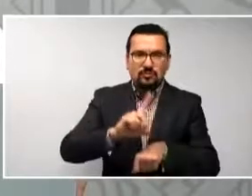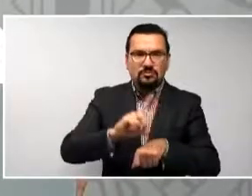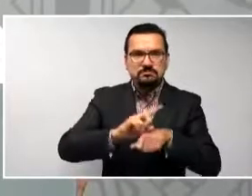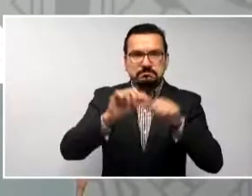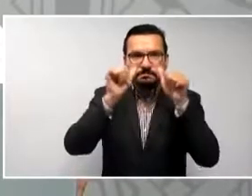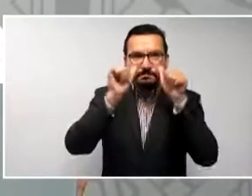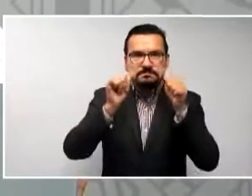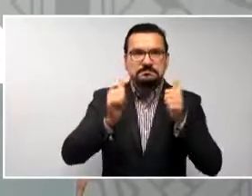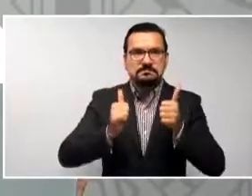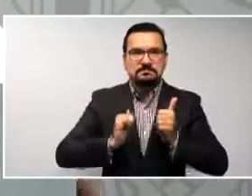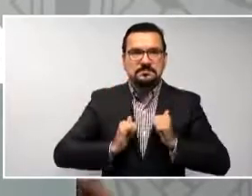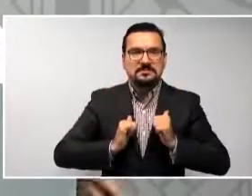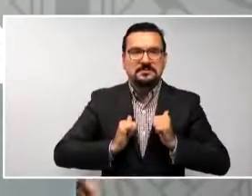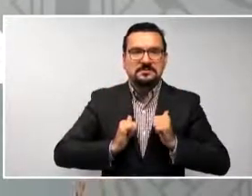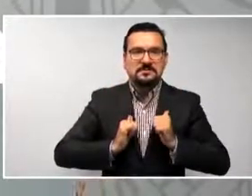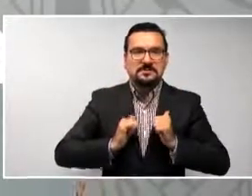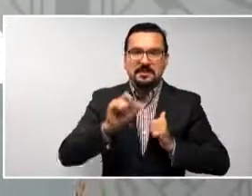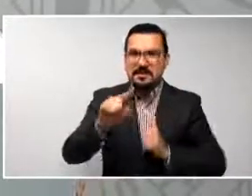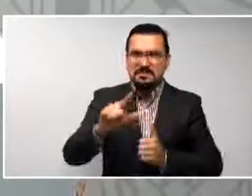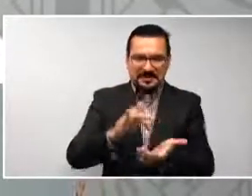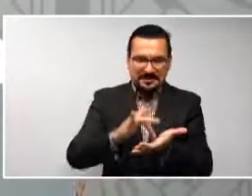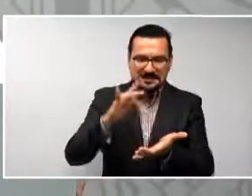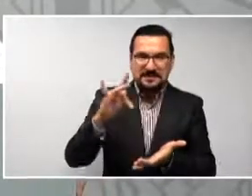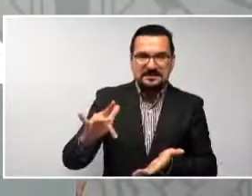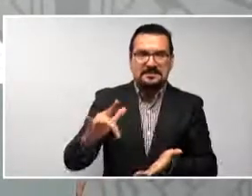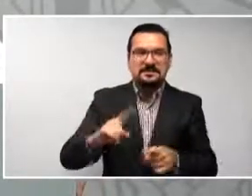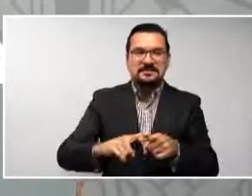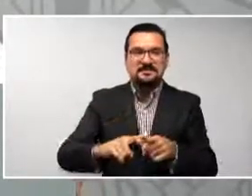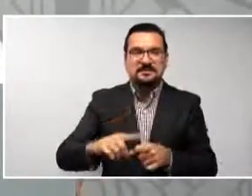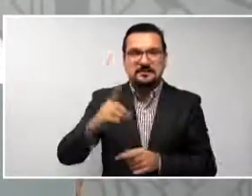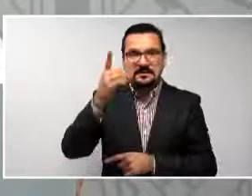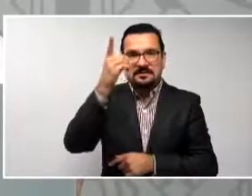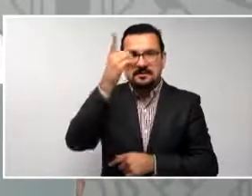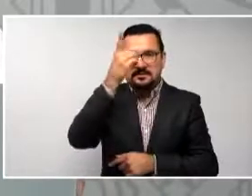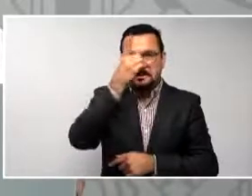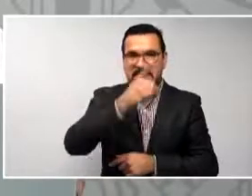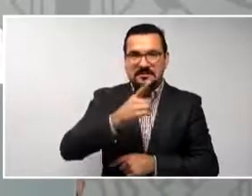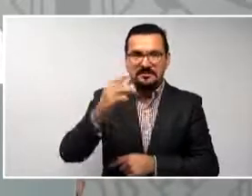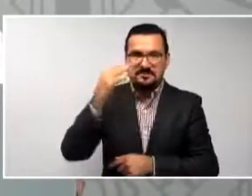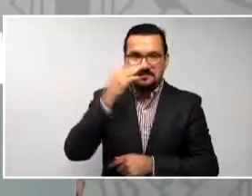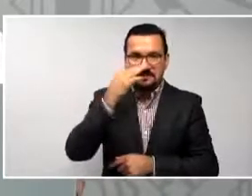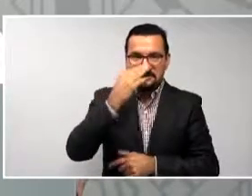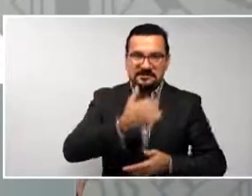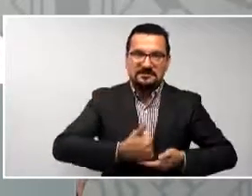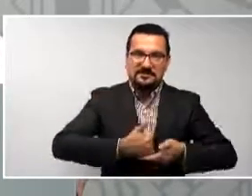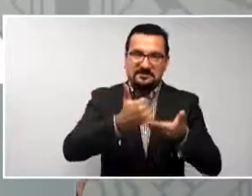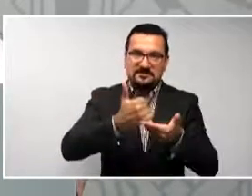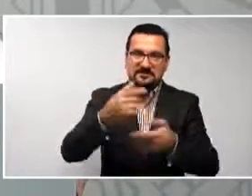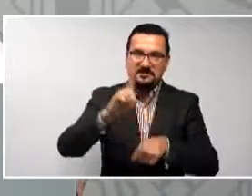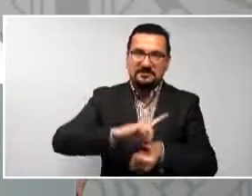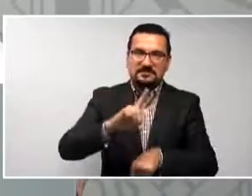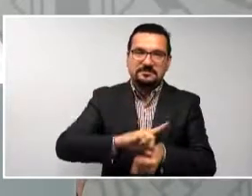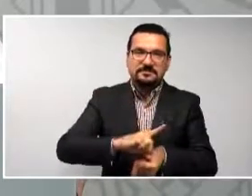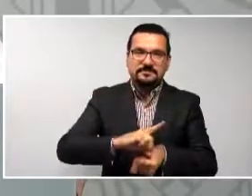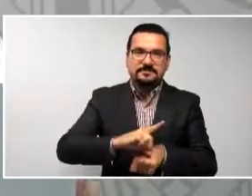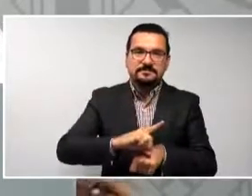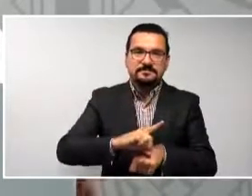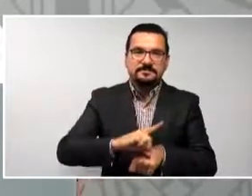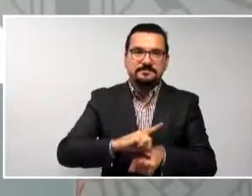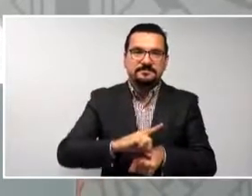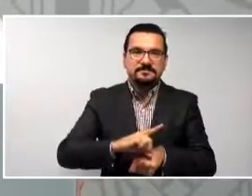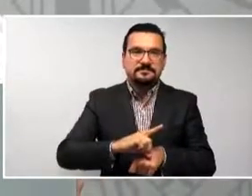días y un especial gracias a daniel quien nos ayuda todos los días y